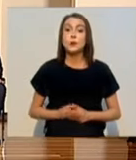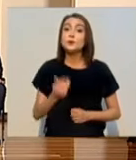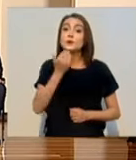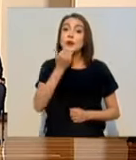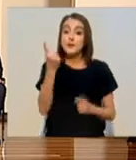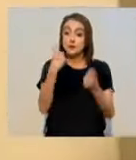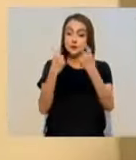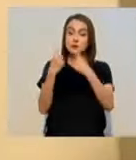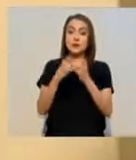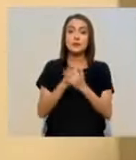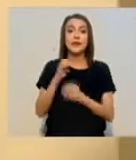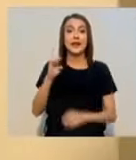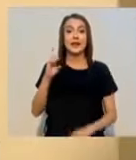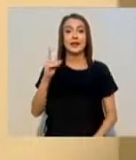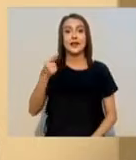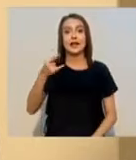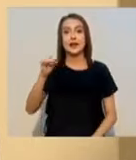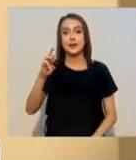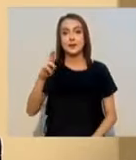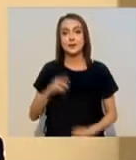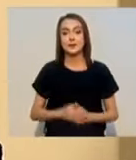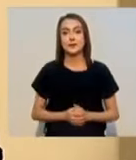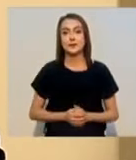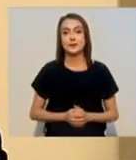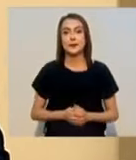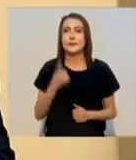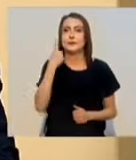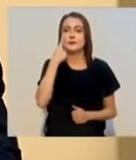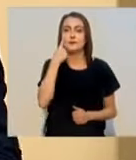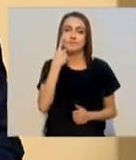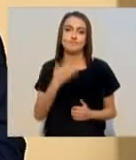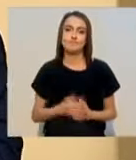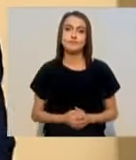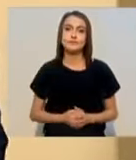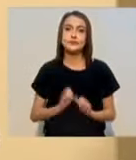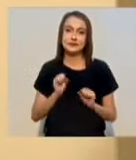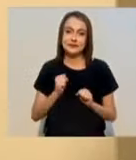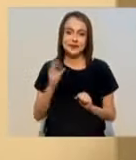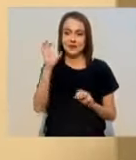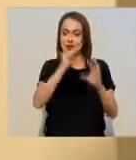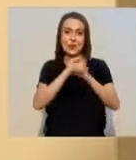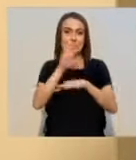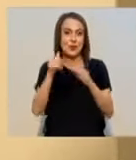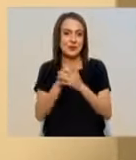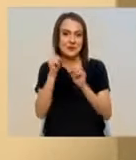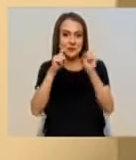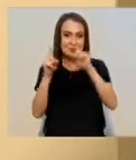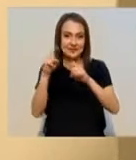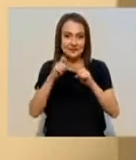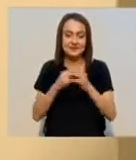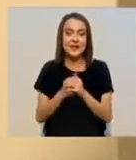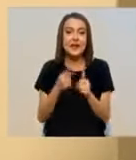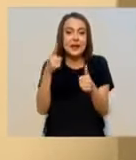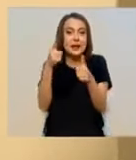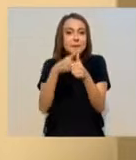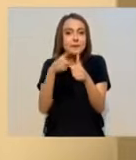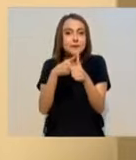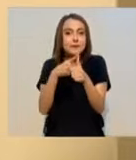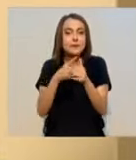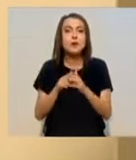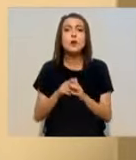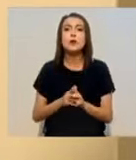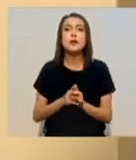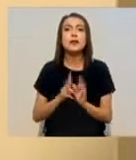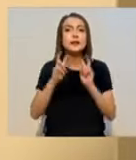Muchas gracias por las preguntas, don Edgar. A ver si las capto todas. La primera es